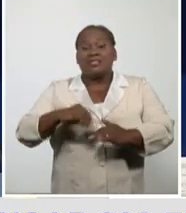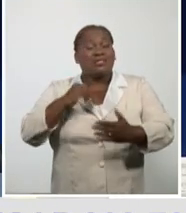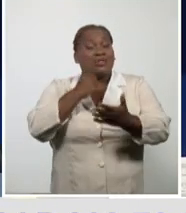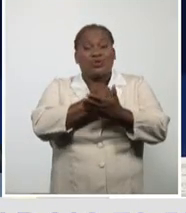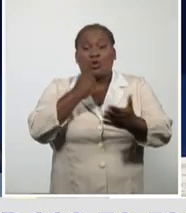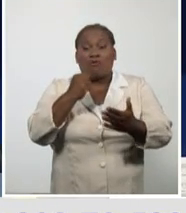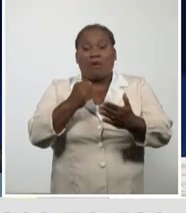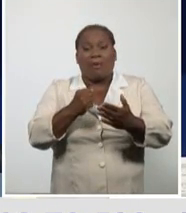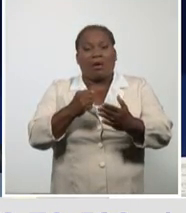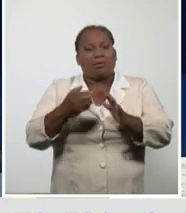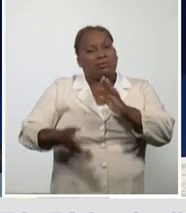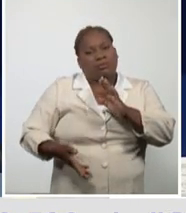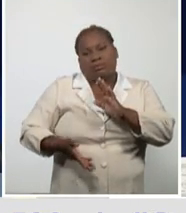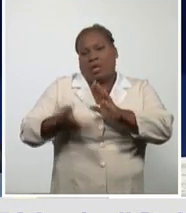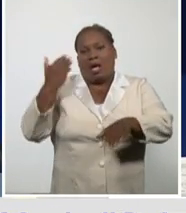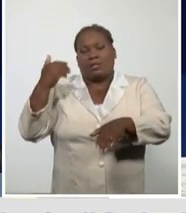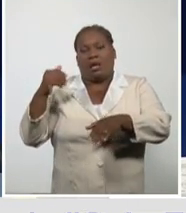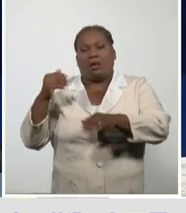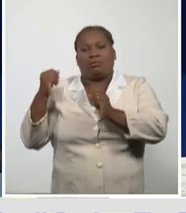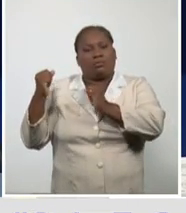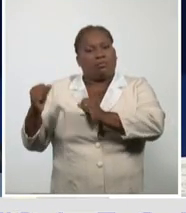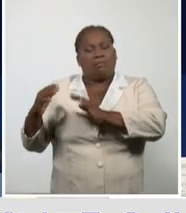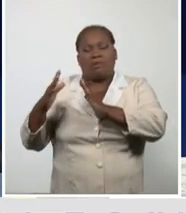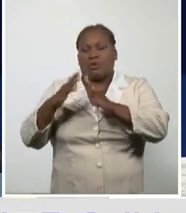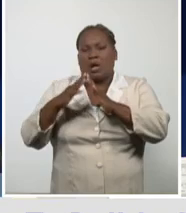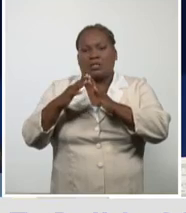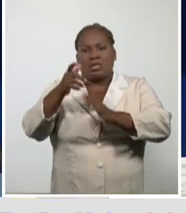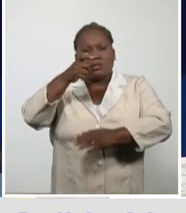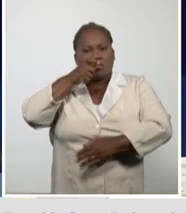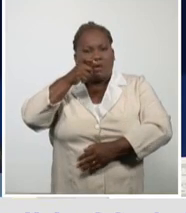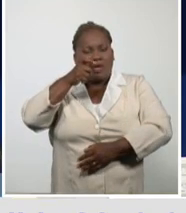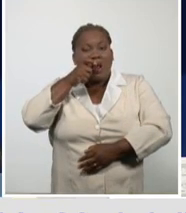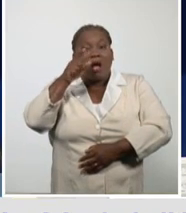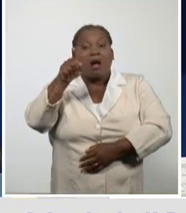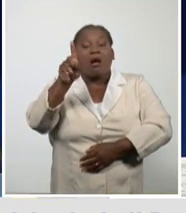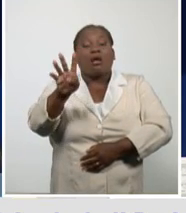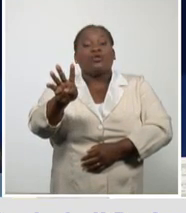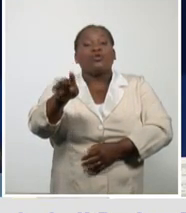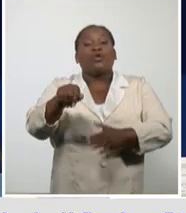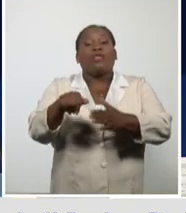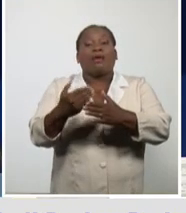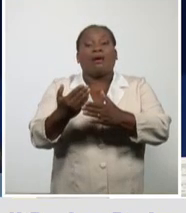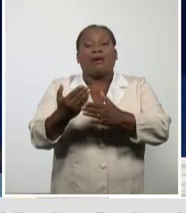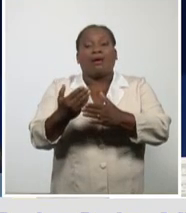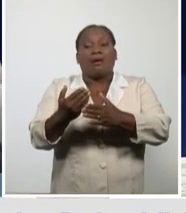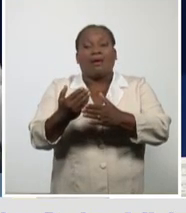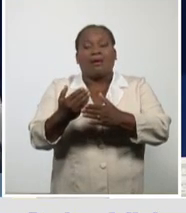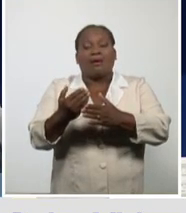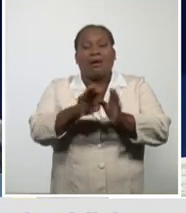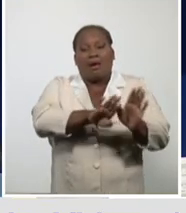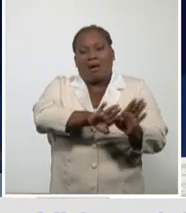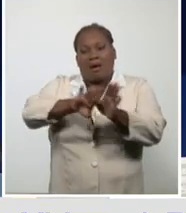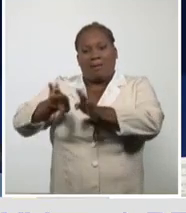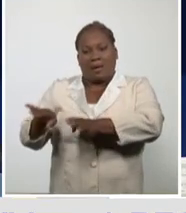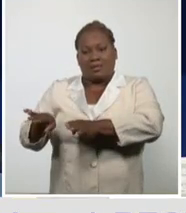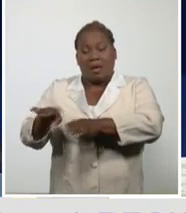alta y de todas formas se vigila durante 14 días. Ahora, la población en